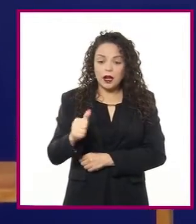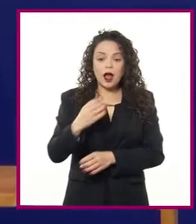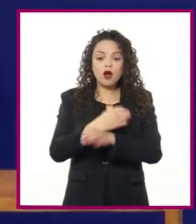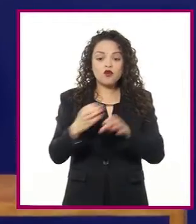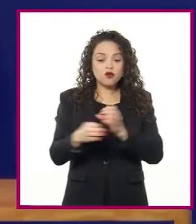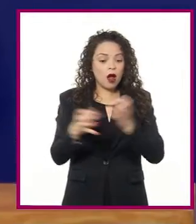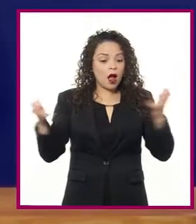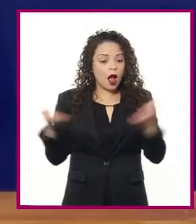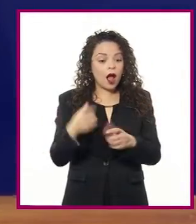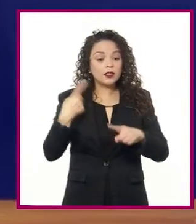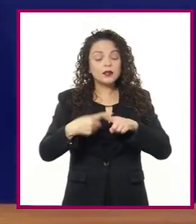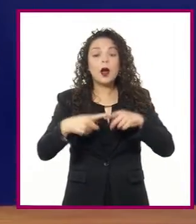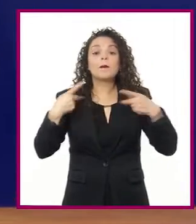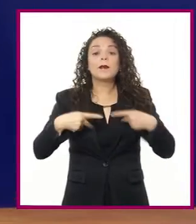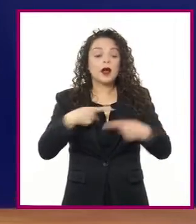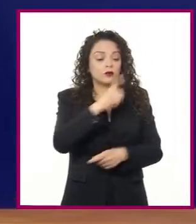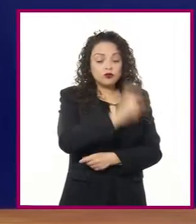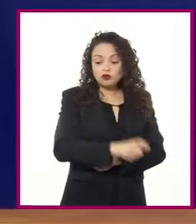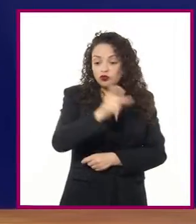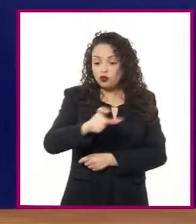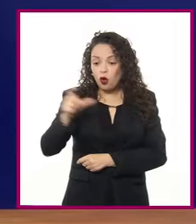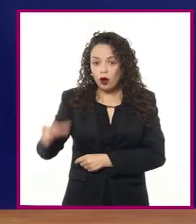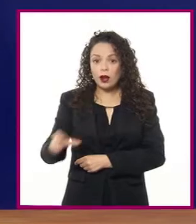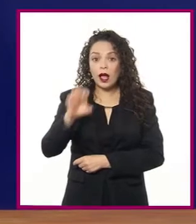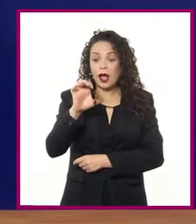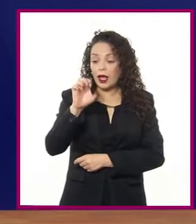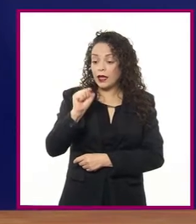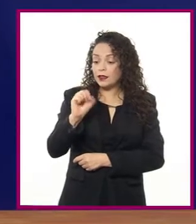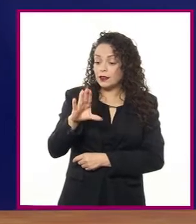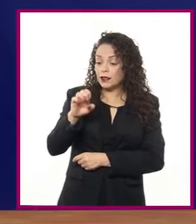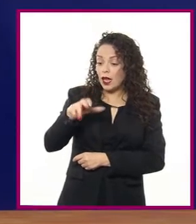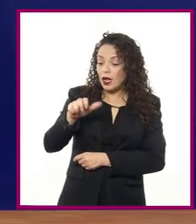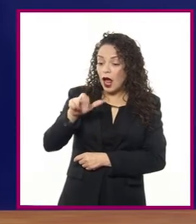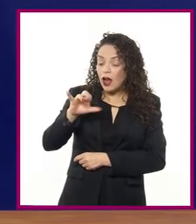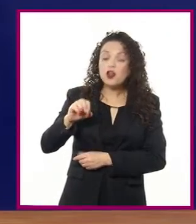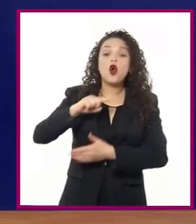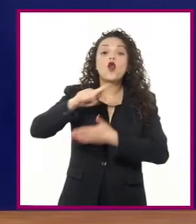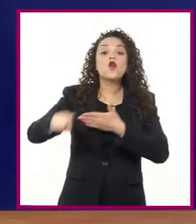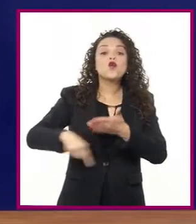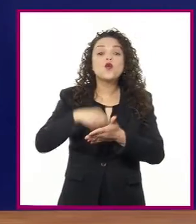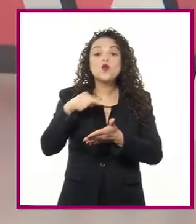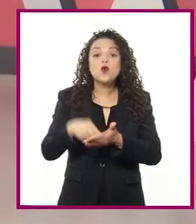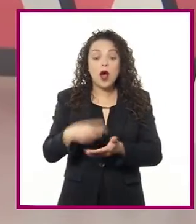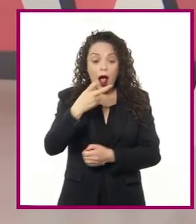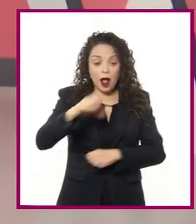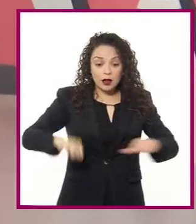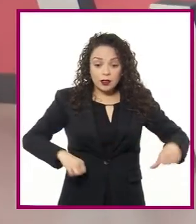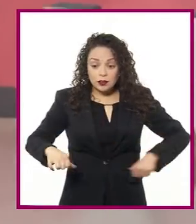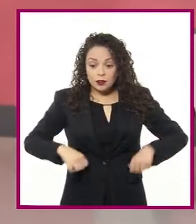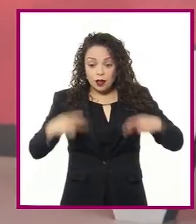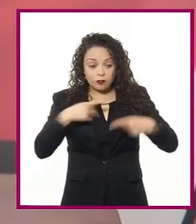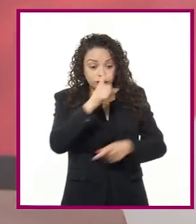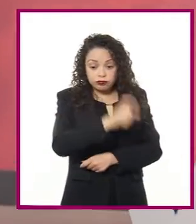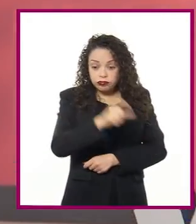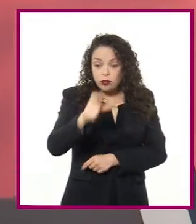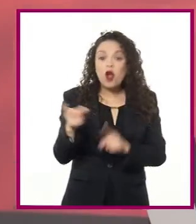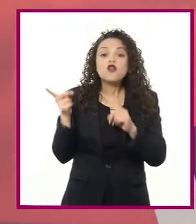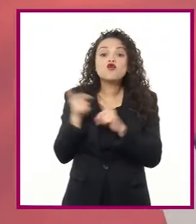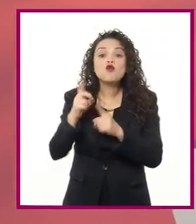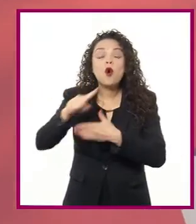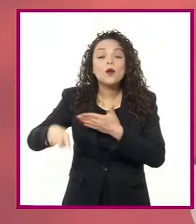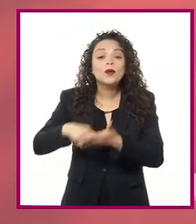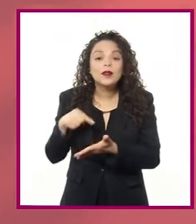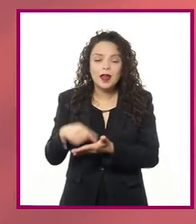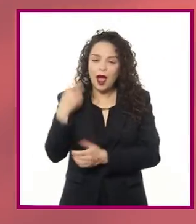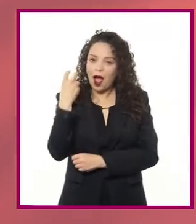los personajes y el escenario es el lugar donde estas acciones se desenvuelven. Tengo una